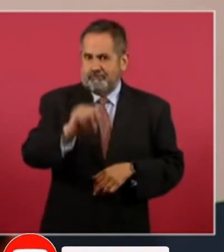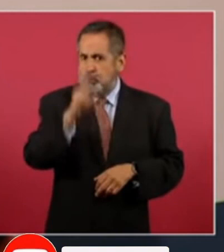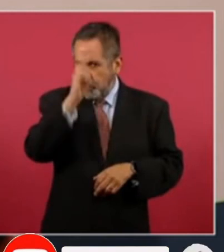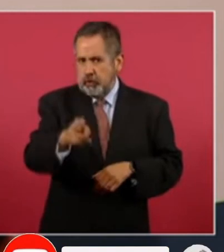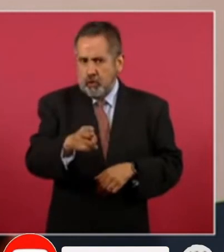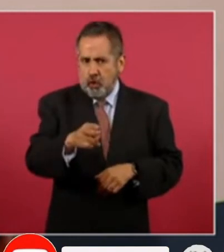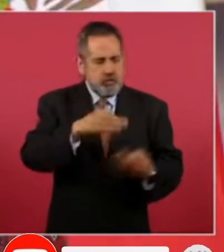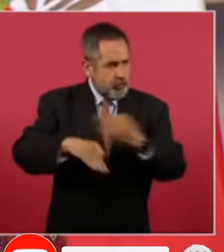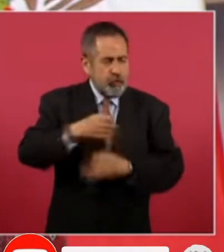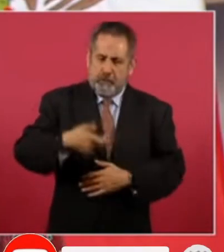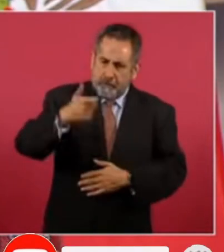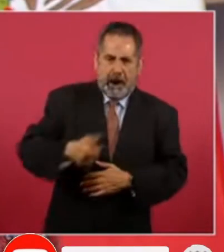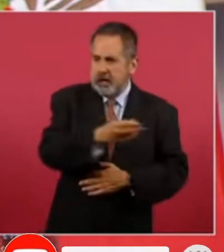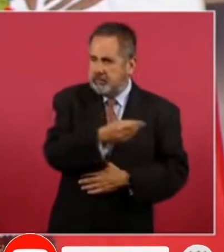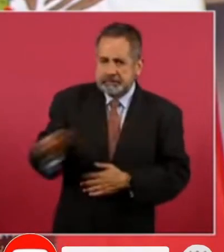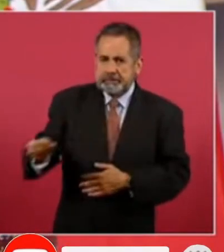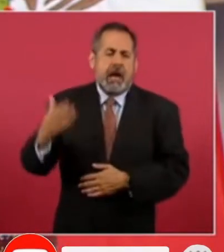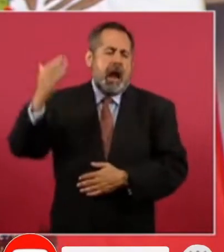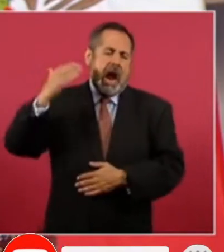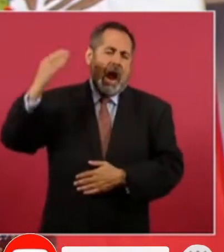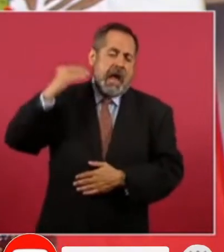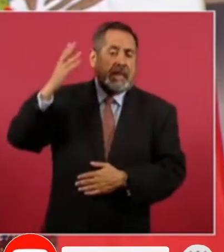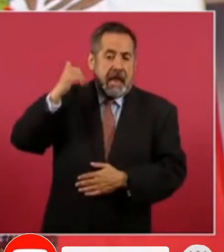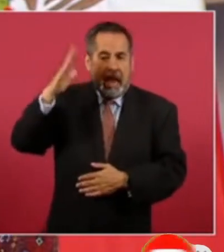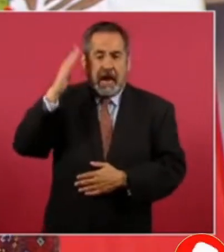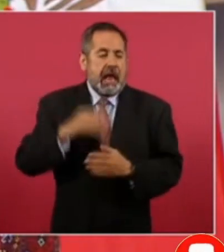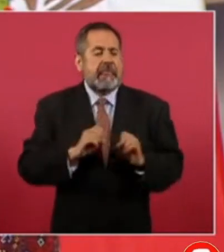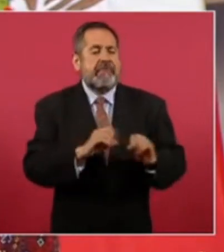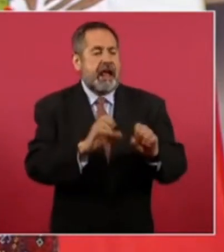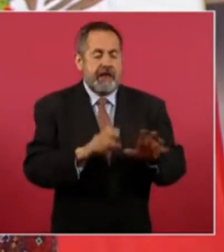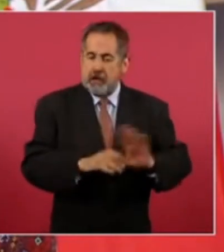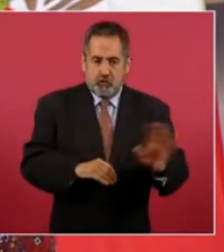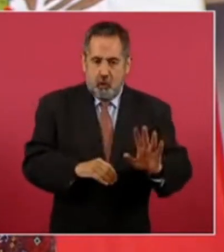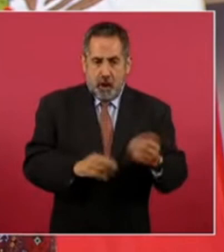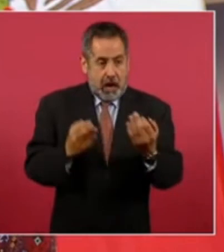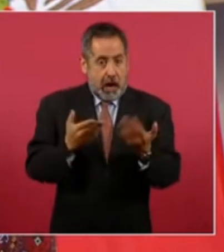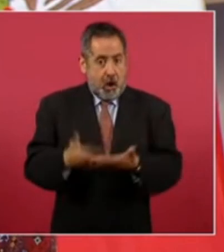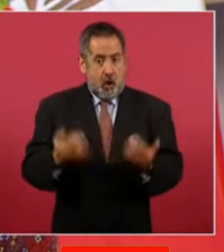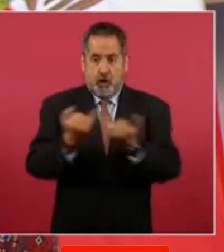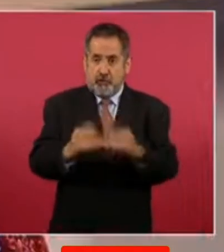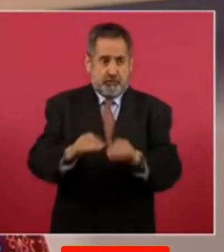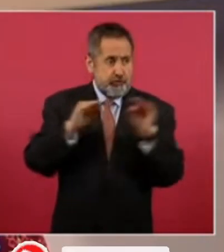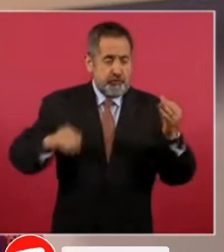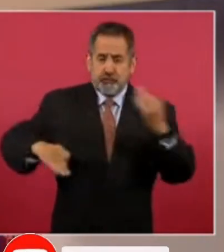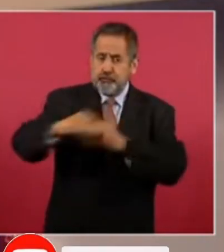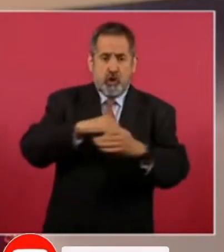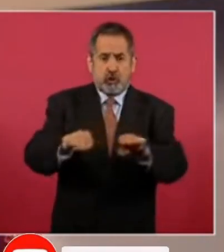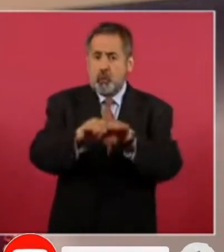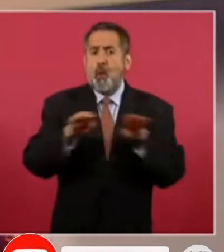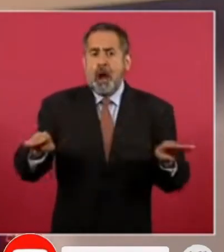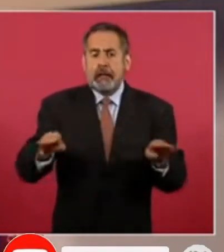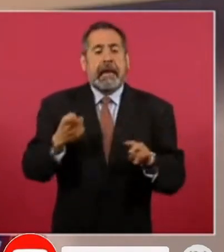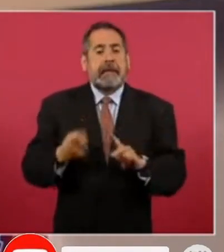los privilegios que hubo en el pasado y poner piso parejo para todos los contribuyentes fue el inicio de esta